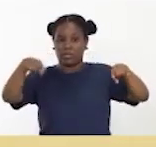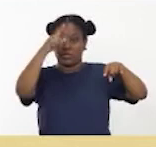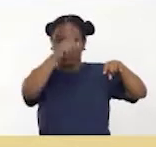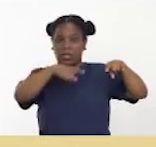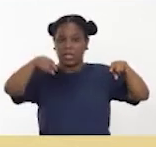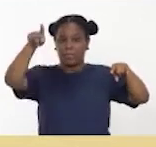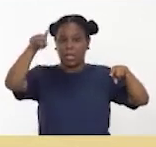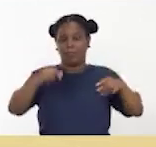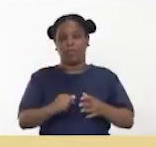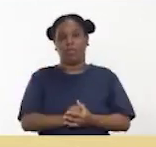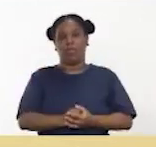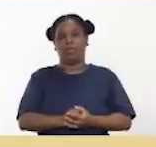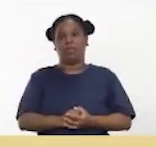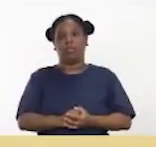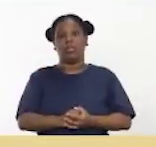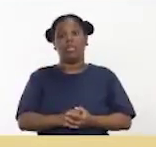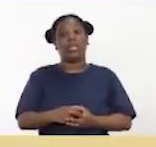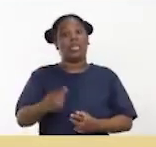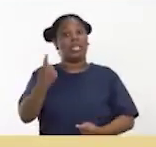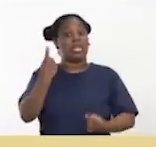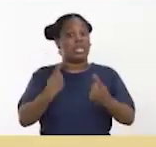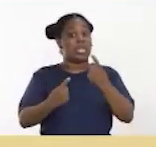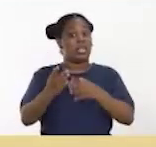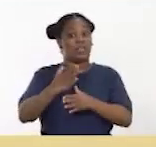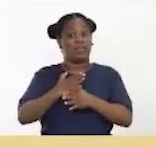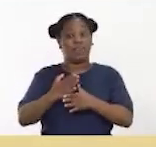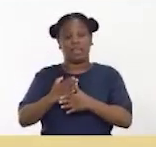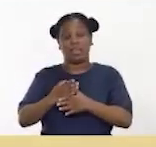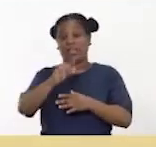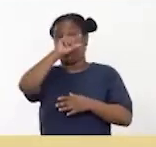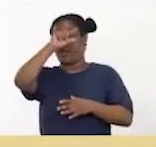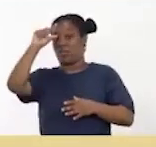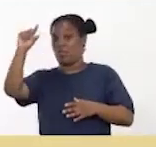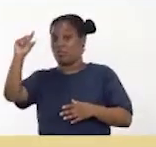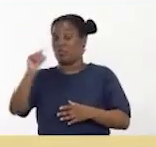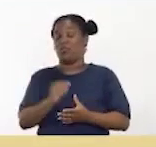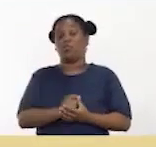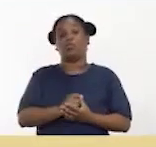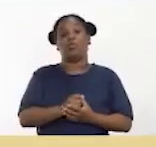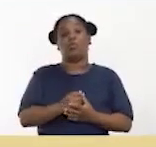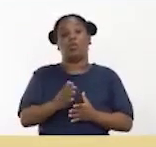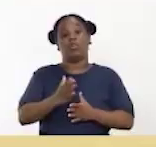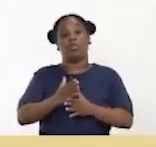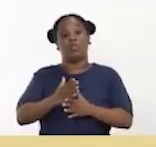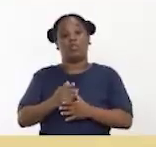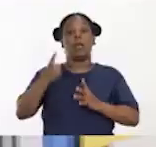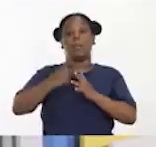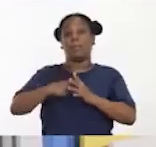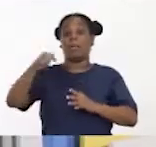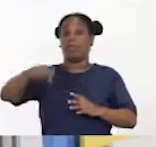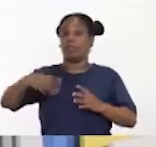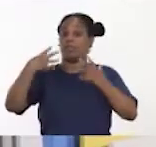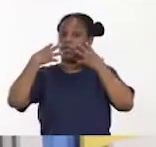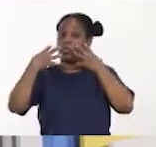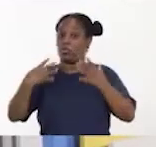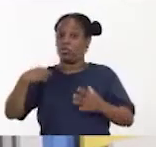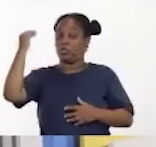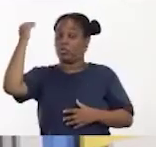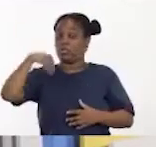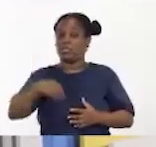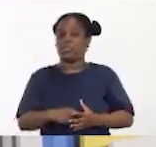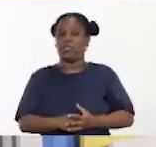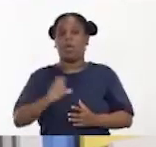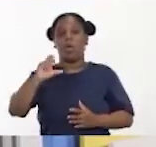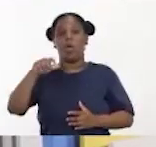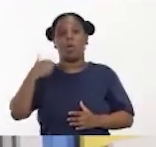haber llegado. Y los elementos y ecuaciones referidas a su centro. Para esto es importante que ustedes